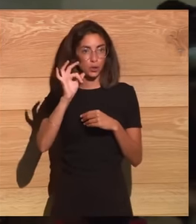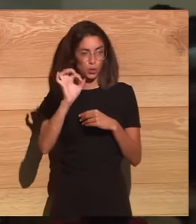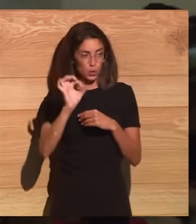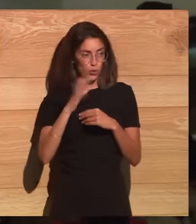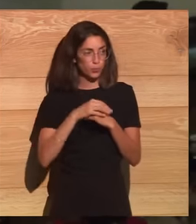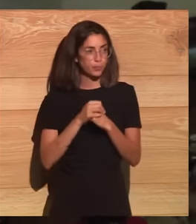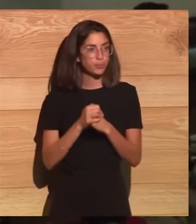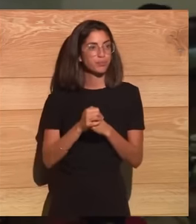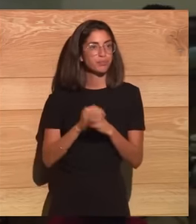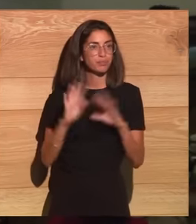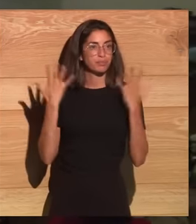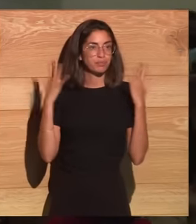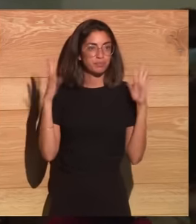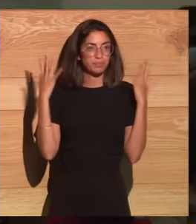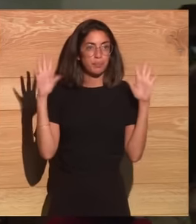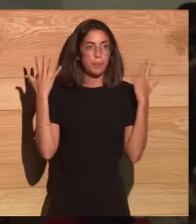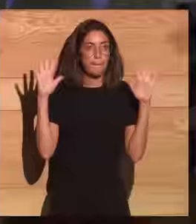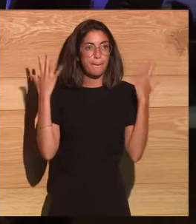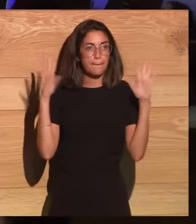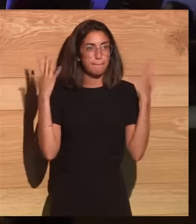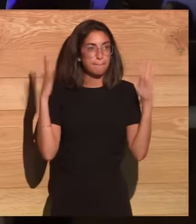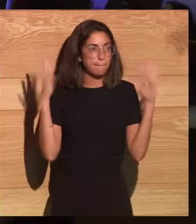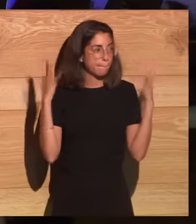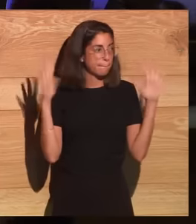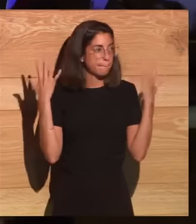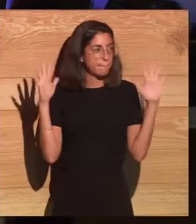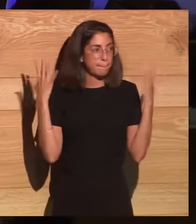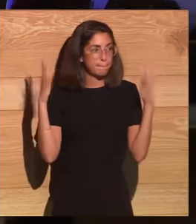¡Bravo! ¡Ole!